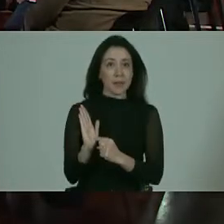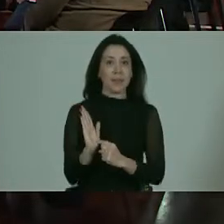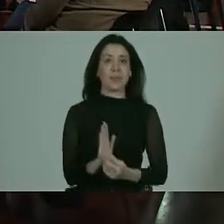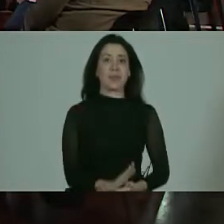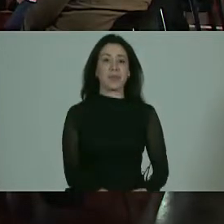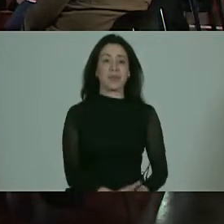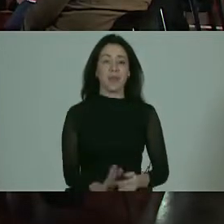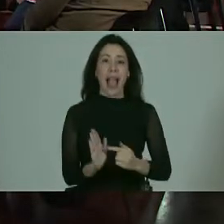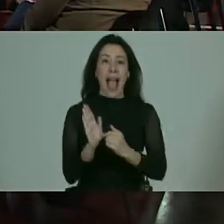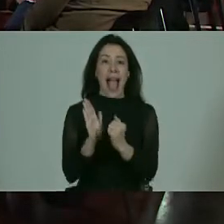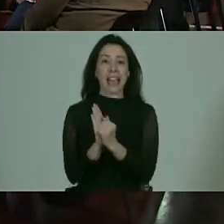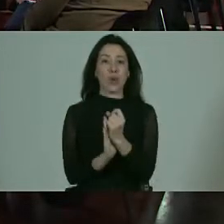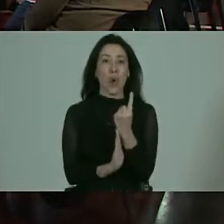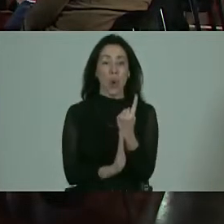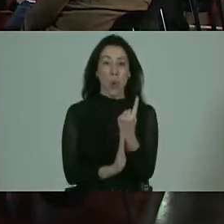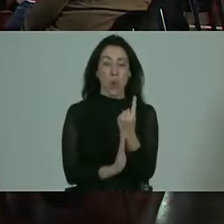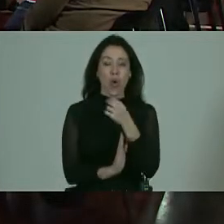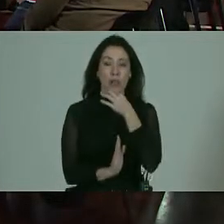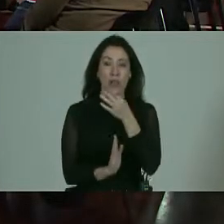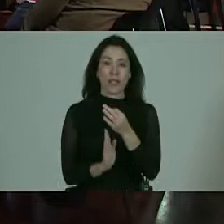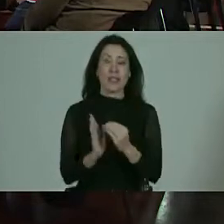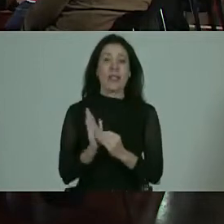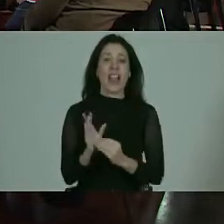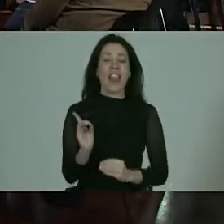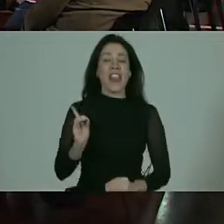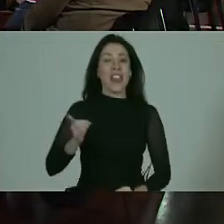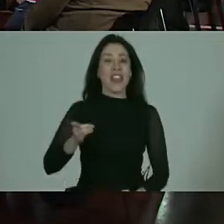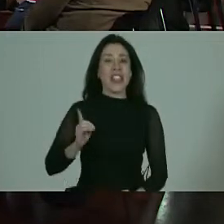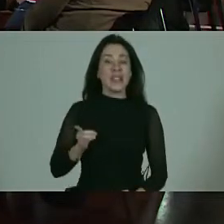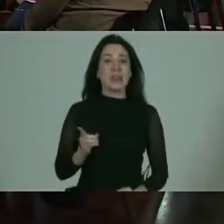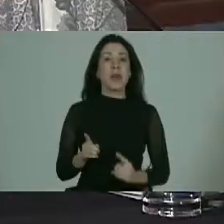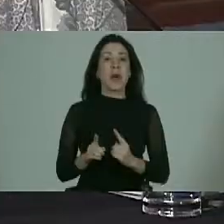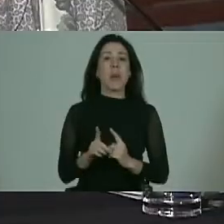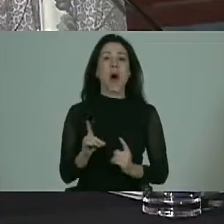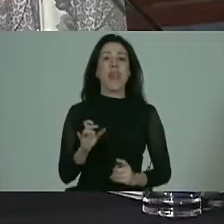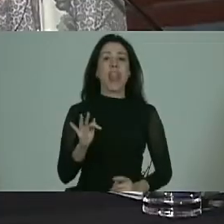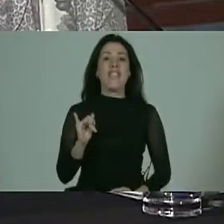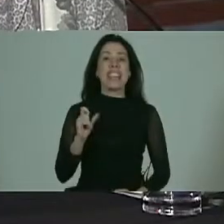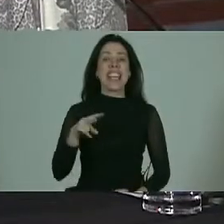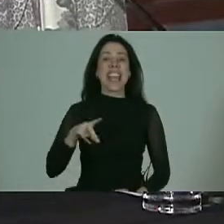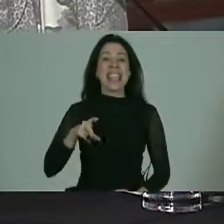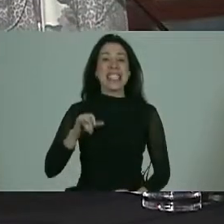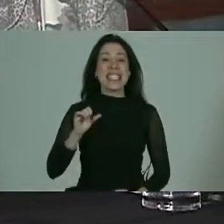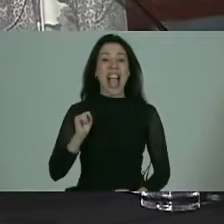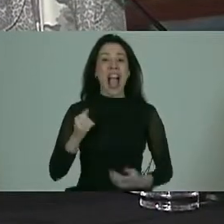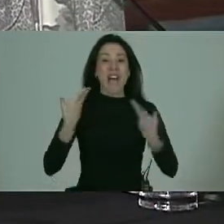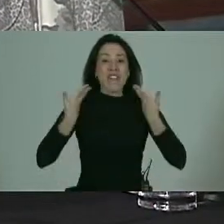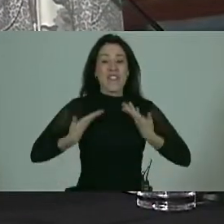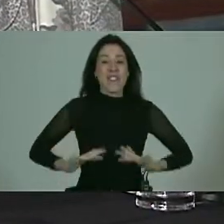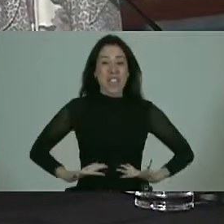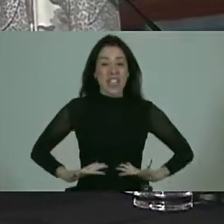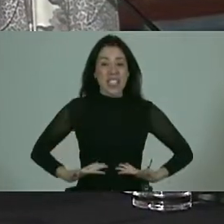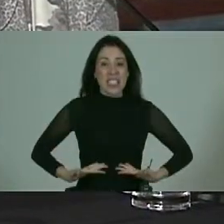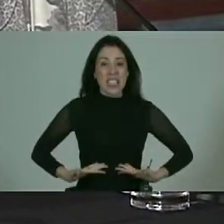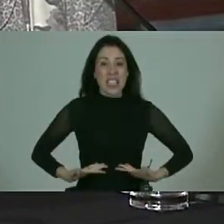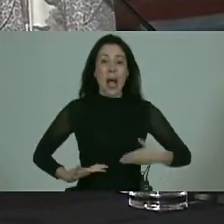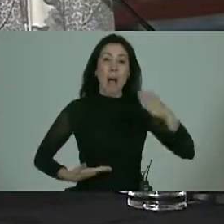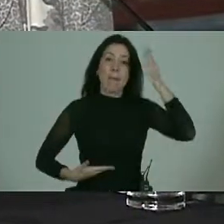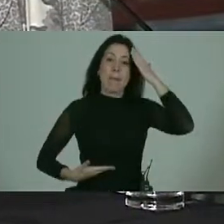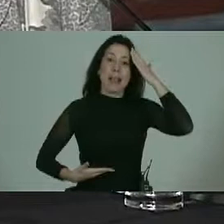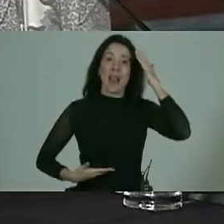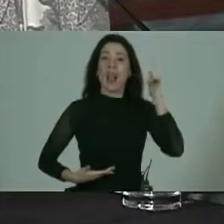el artículo 1 dice define discapacidad como una deficiencia física mental o sensorial